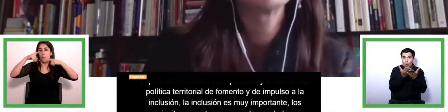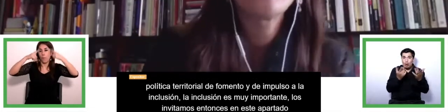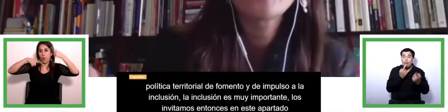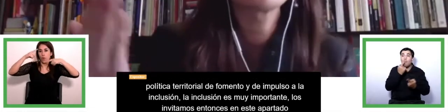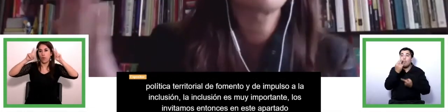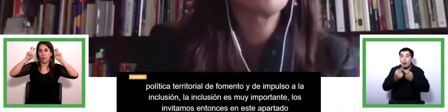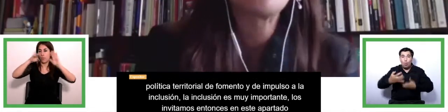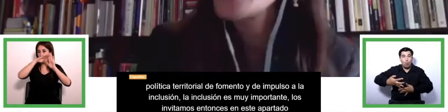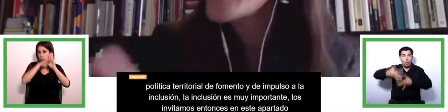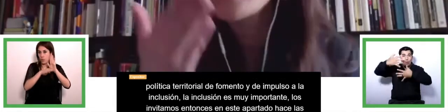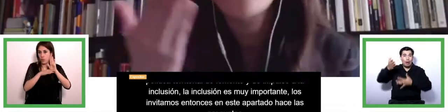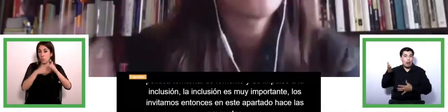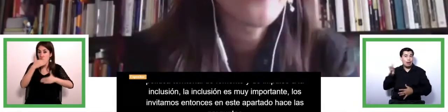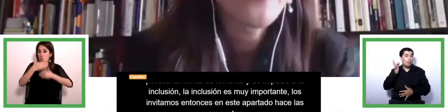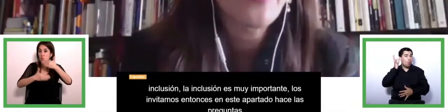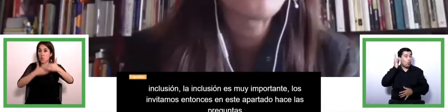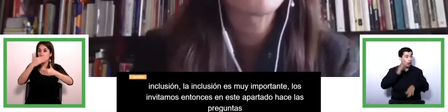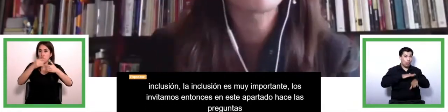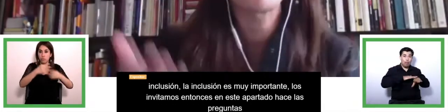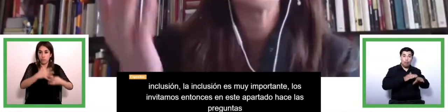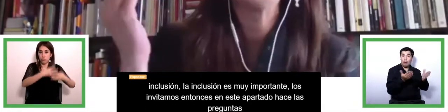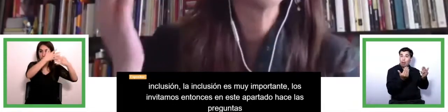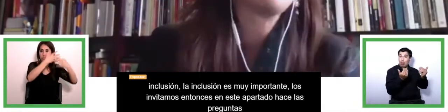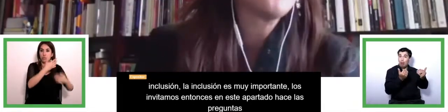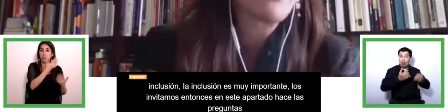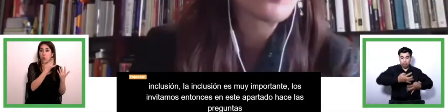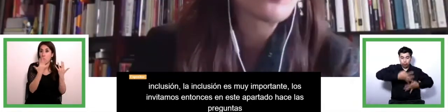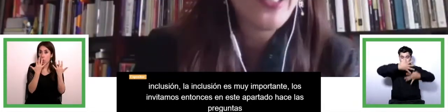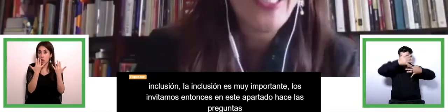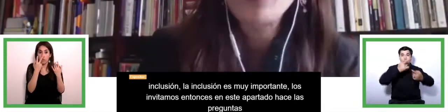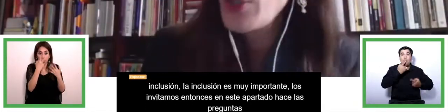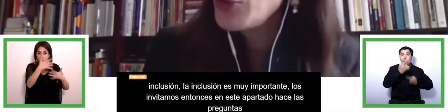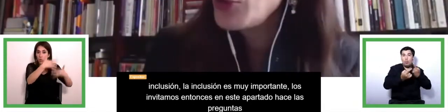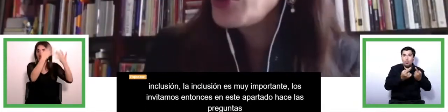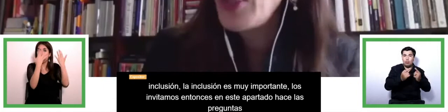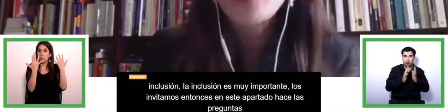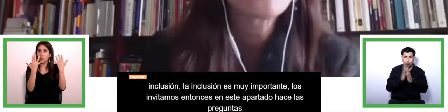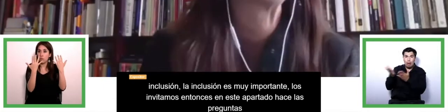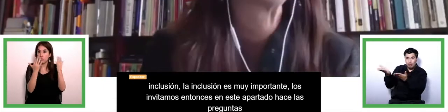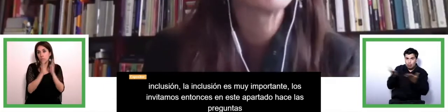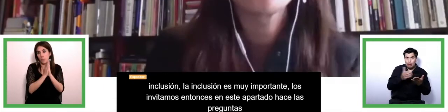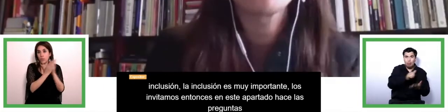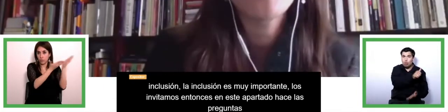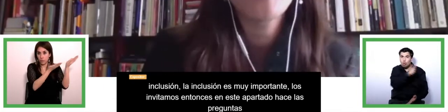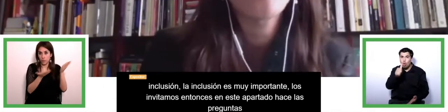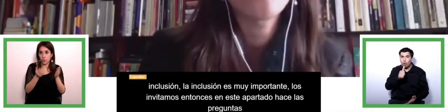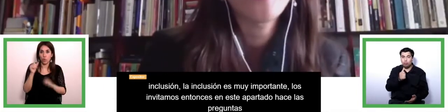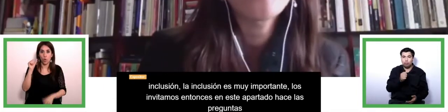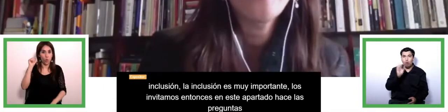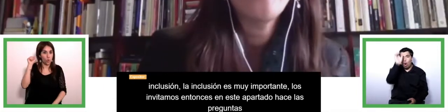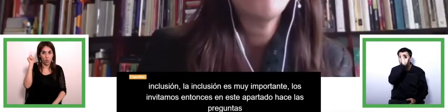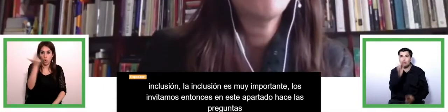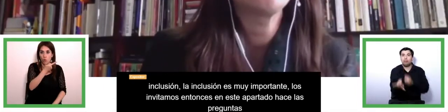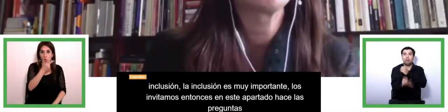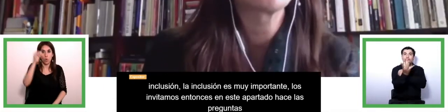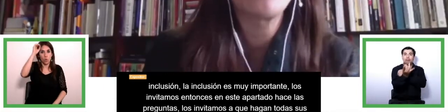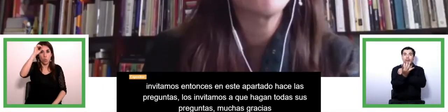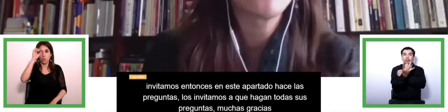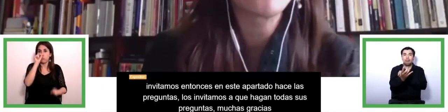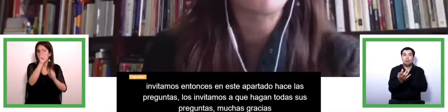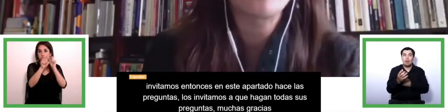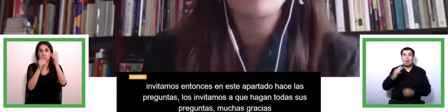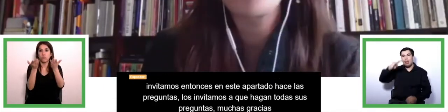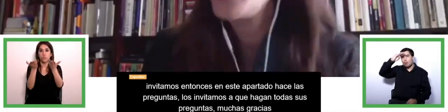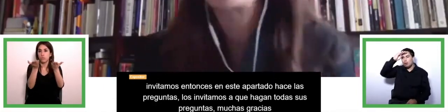a hacer las preguntas. Está Alicia abierta. Los invitamos a que hagan todas sus preguntas. Muchísimas gracias y